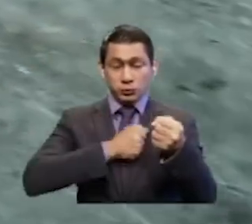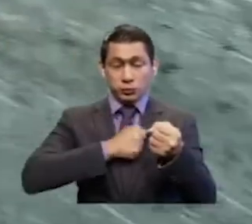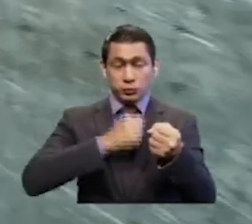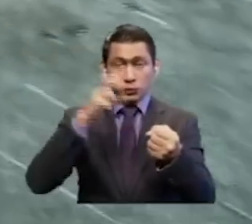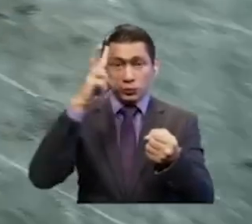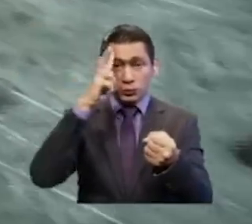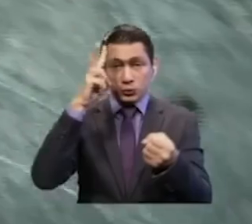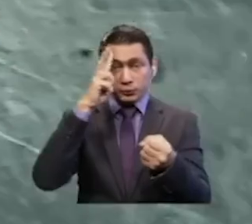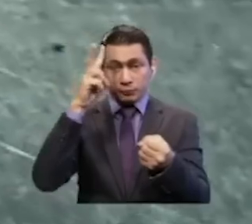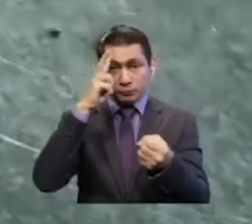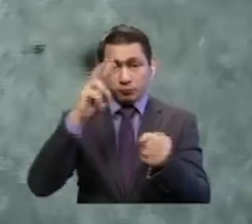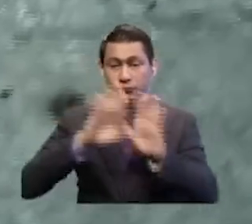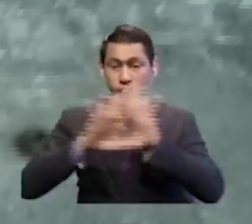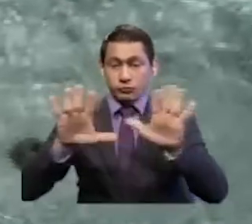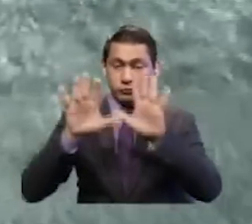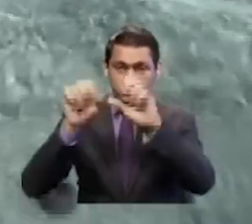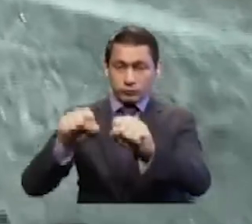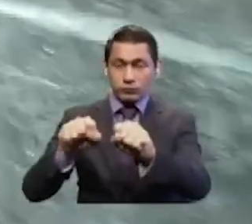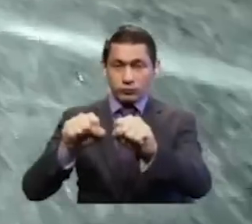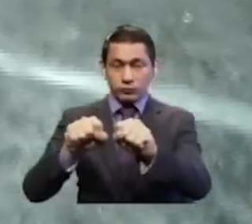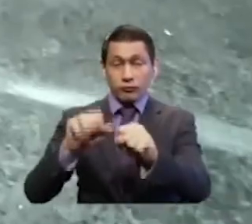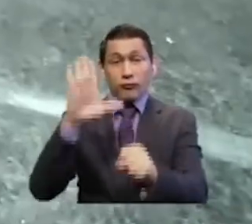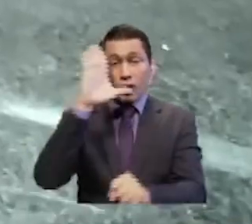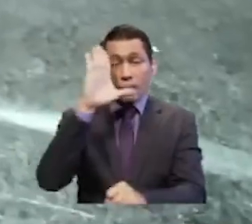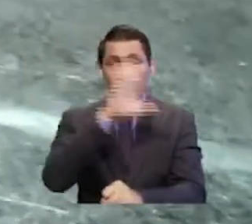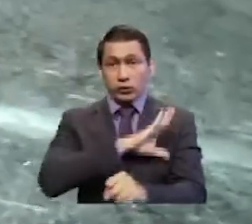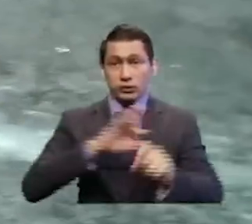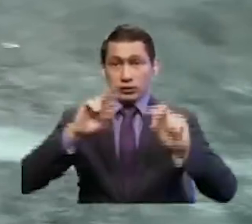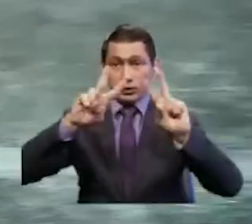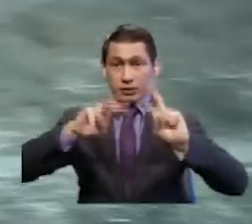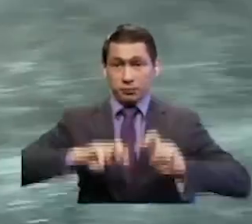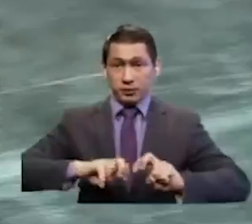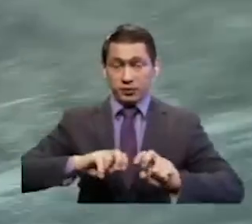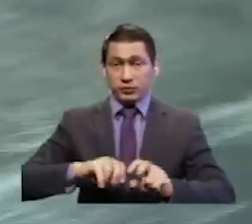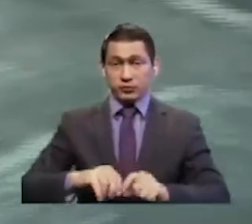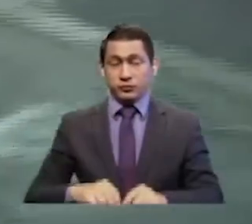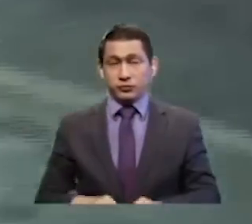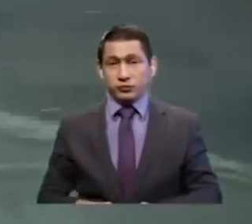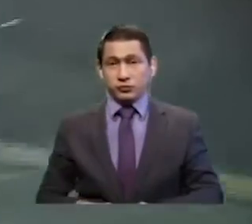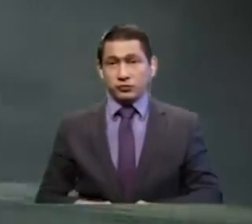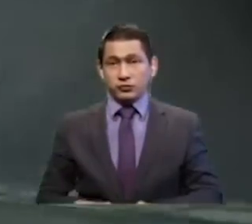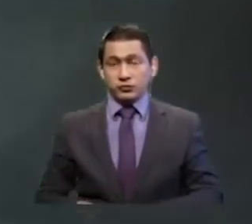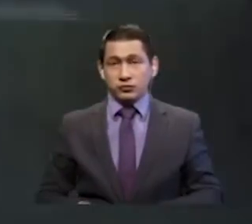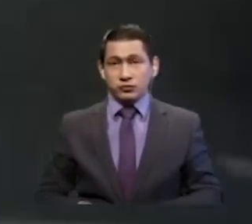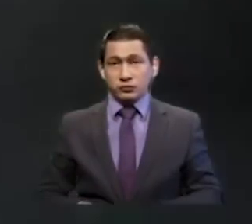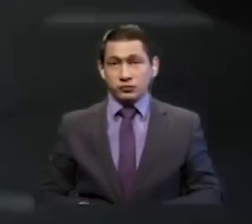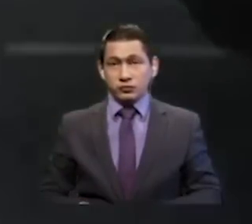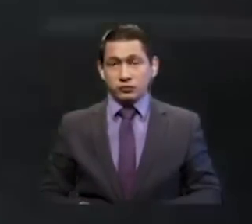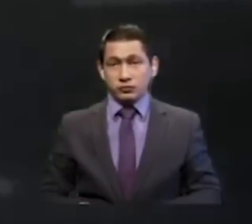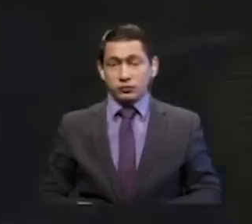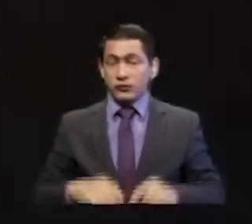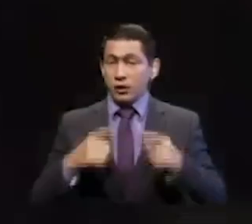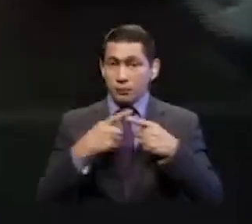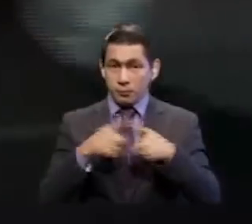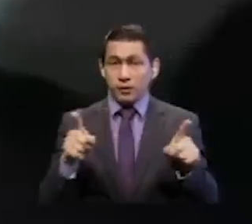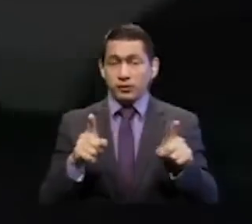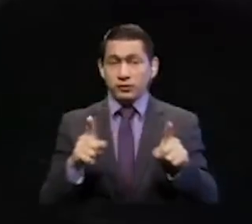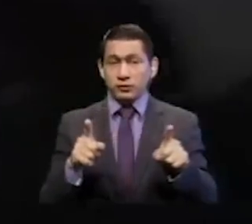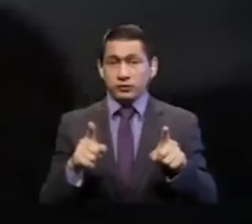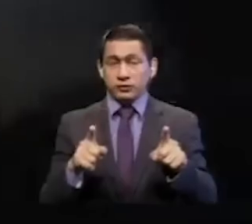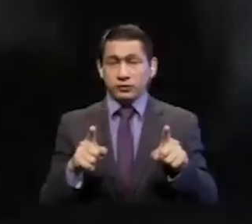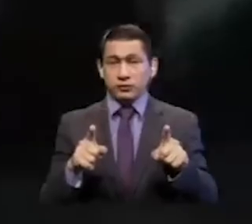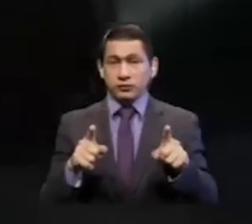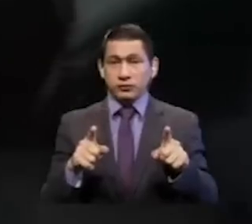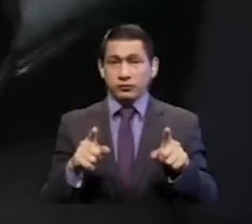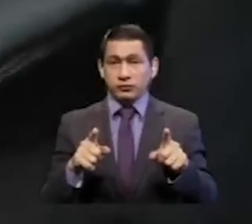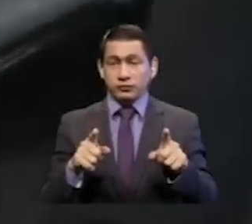la guincha de la Policía Nacional y el otro prácticamente fue todavía trasladado, pero después de hacer las intervenciones. En este